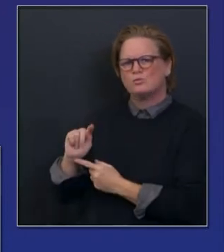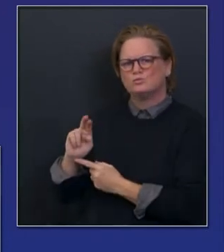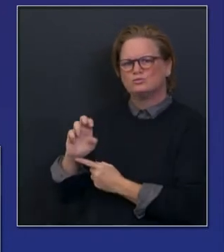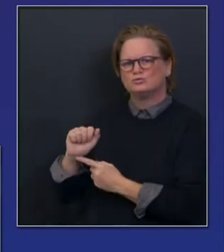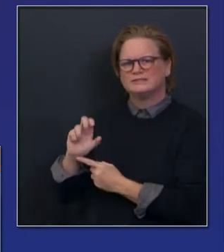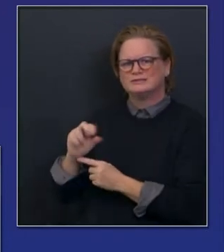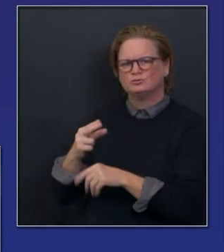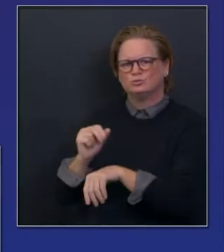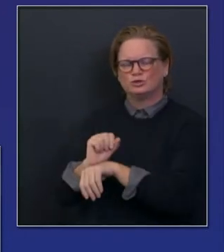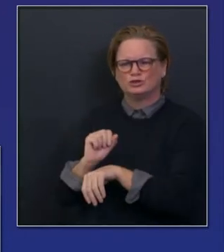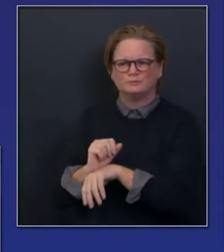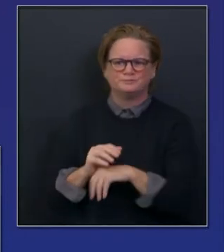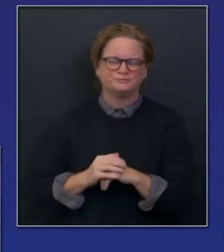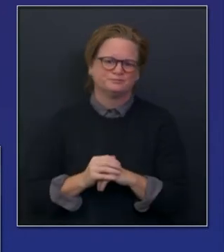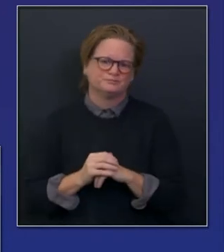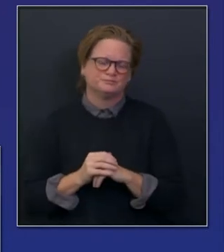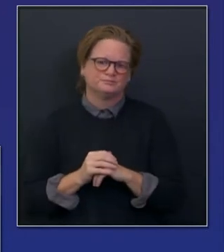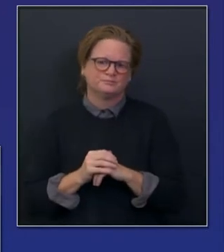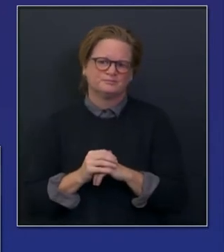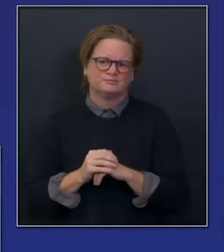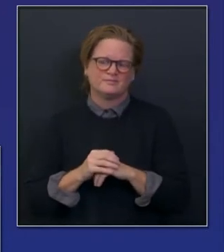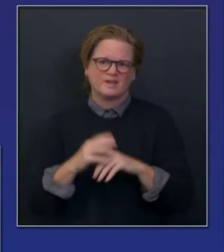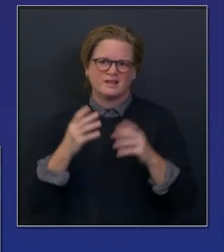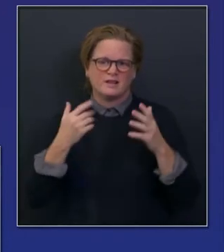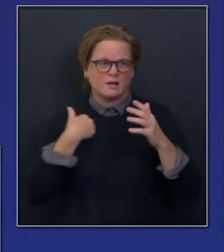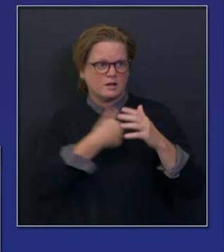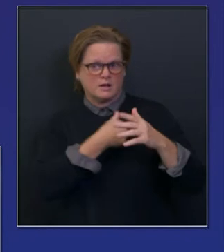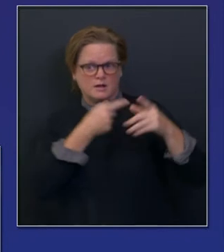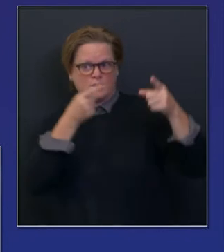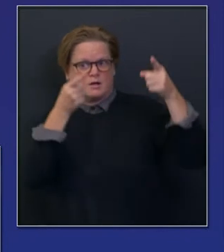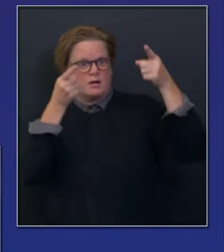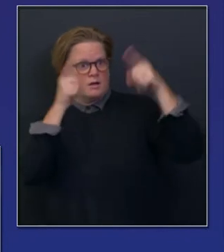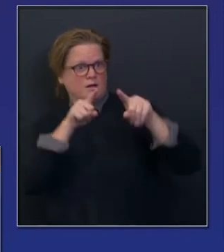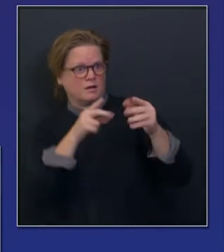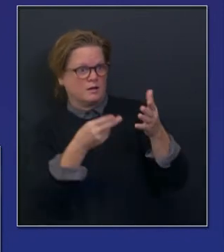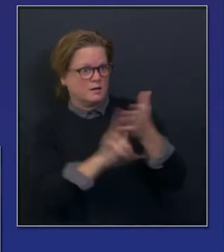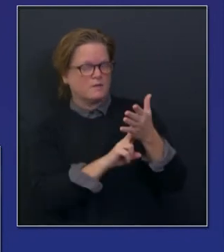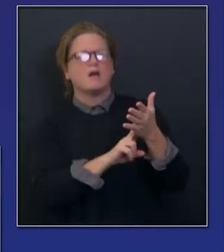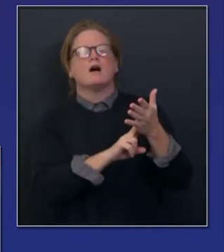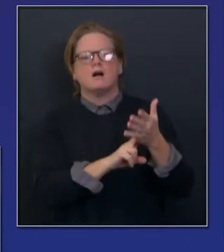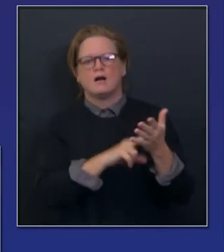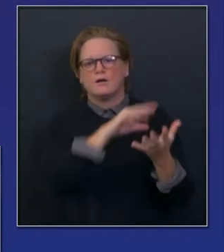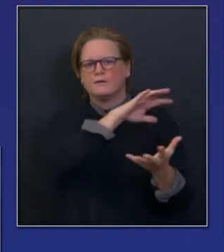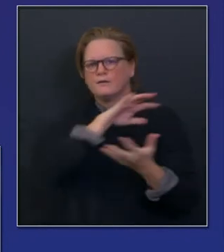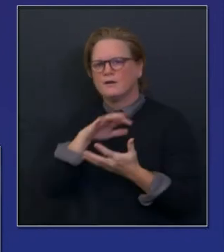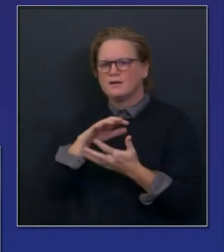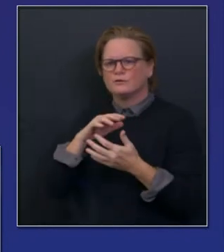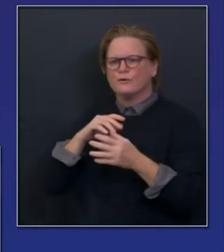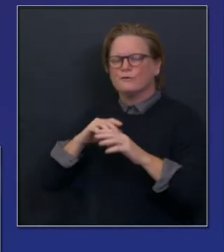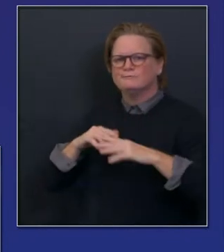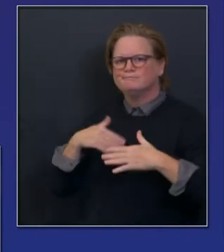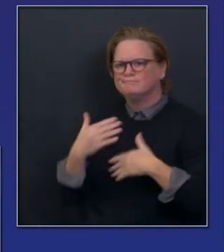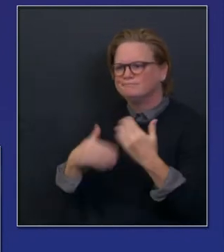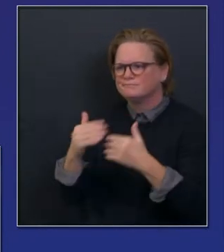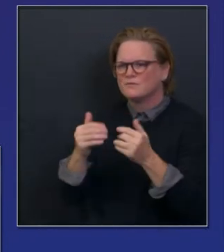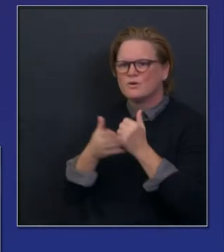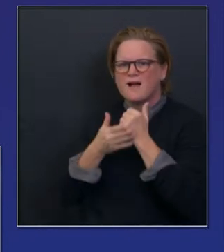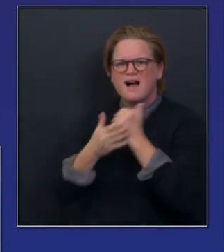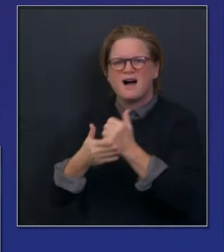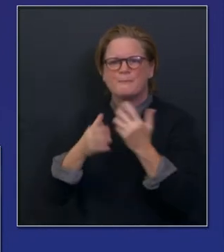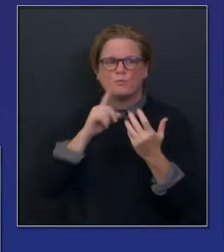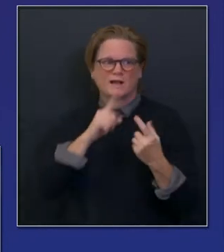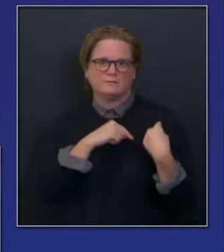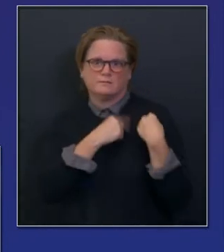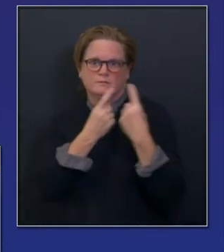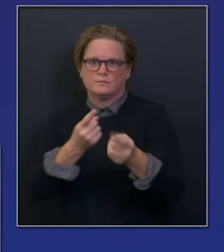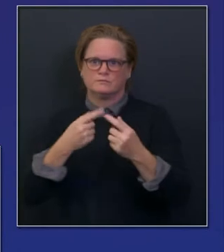movimiento, tal vez no tan rápido como antes, de parte del Congreso, esperando avanzar esta causa. Hay esfuerzos nacionales